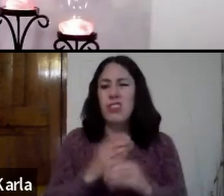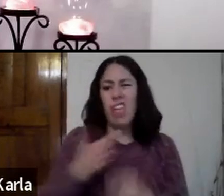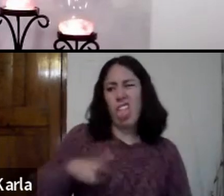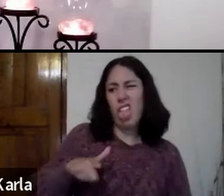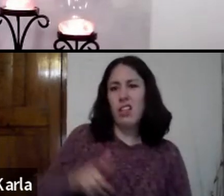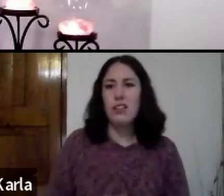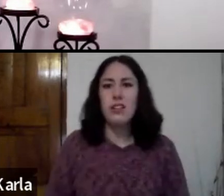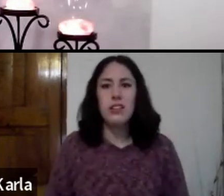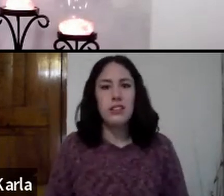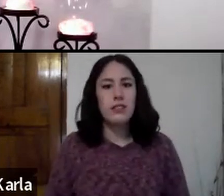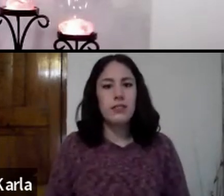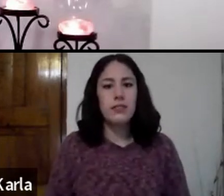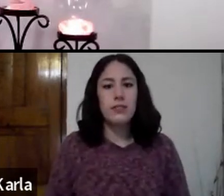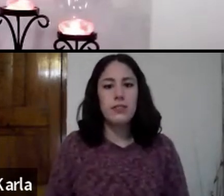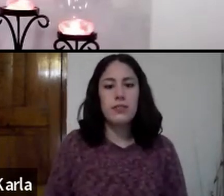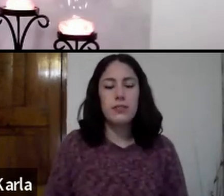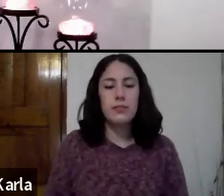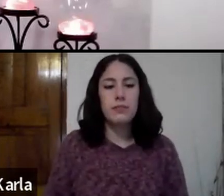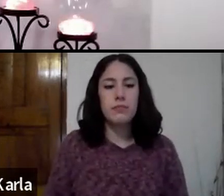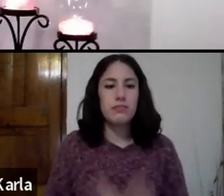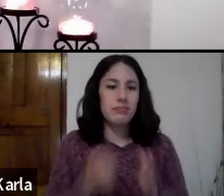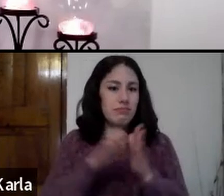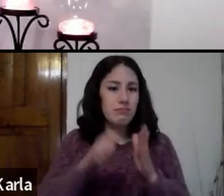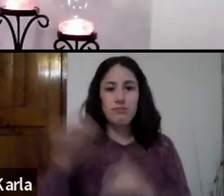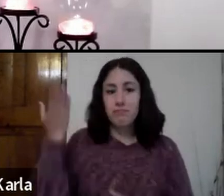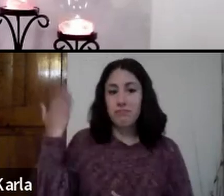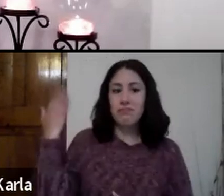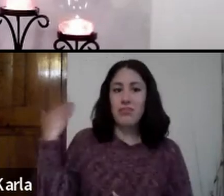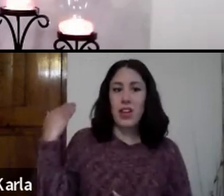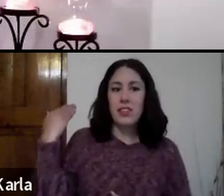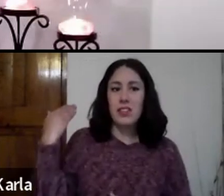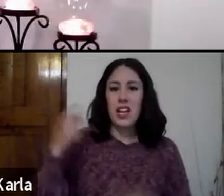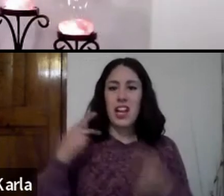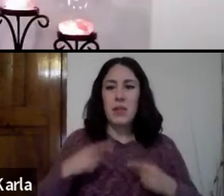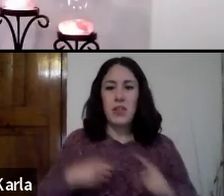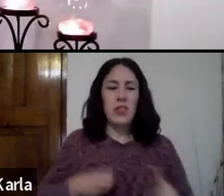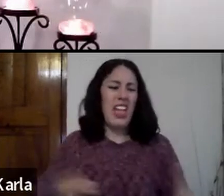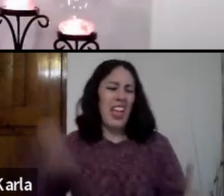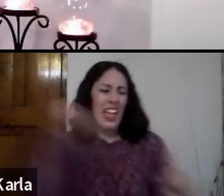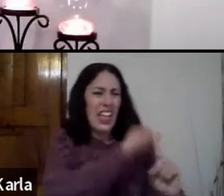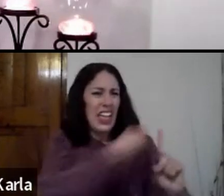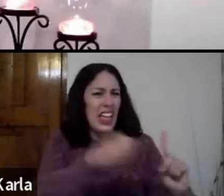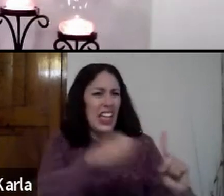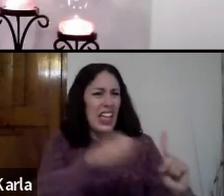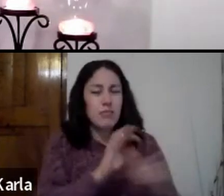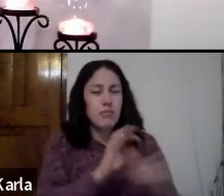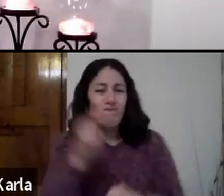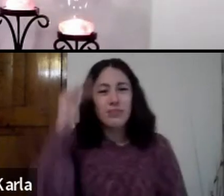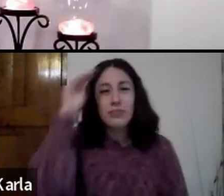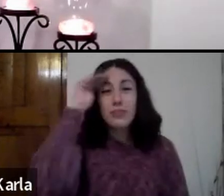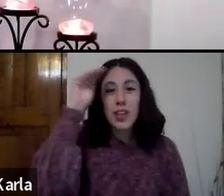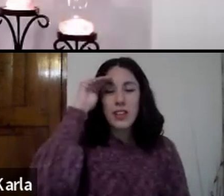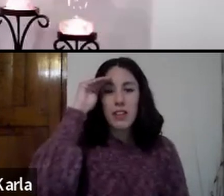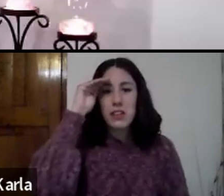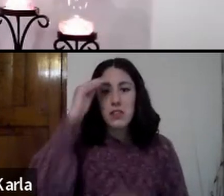está antes de asia lo de los flagelos así como qué golpearse porque el cuerpo una visión que el cuerpo es malo